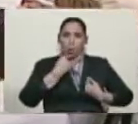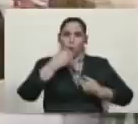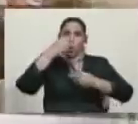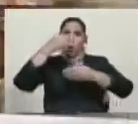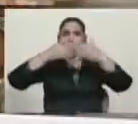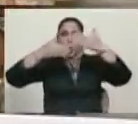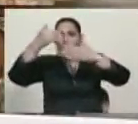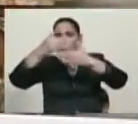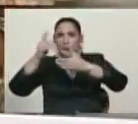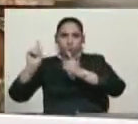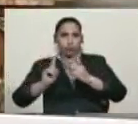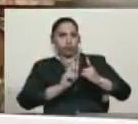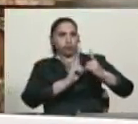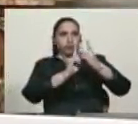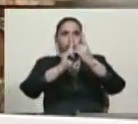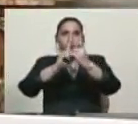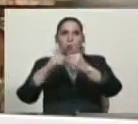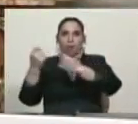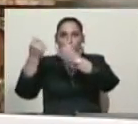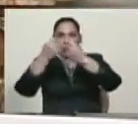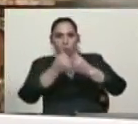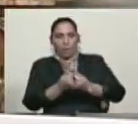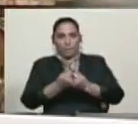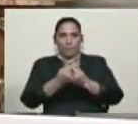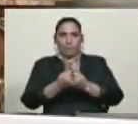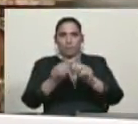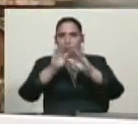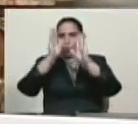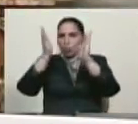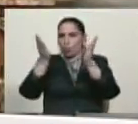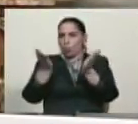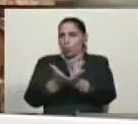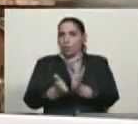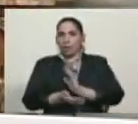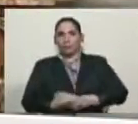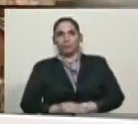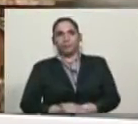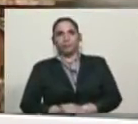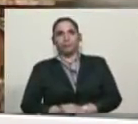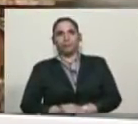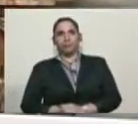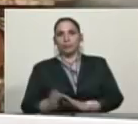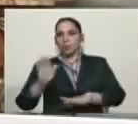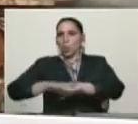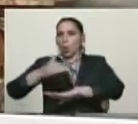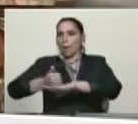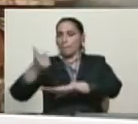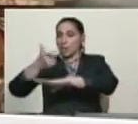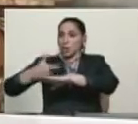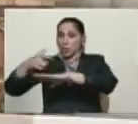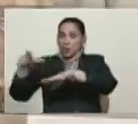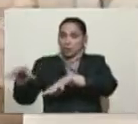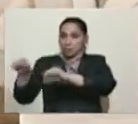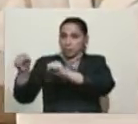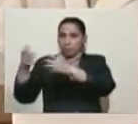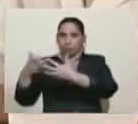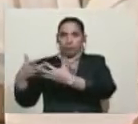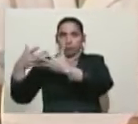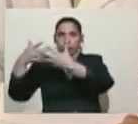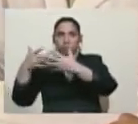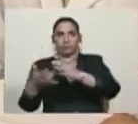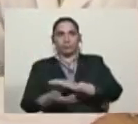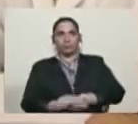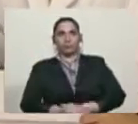persecución económica y financiera mundial por parte del gobierno imperialista de los eeuu